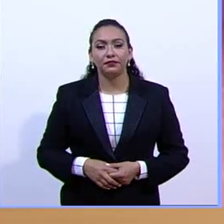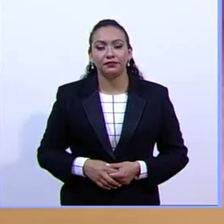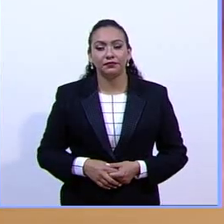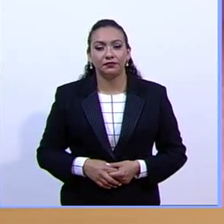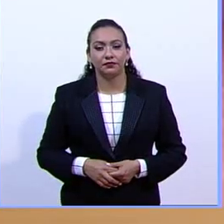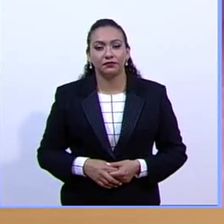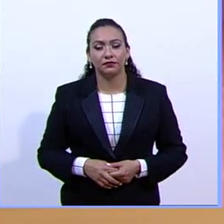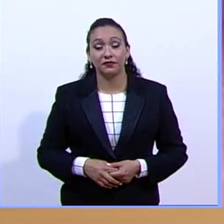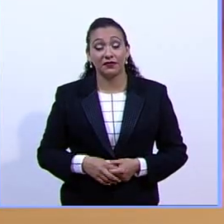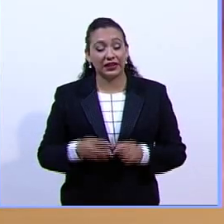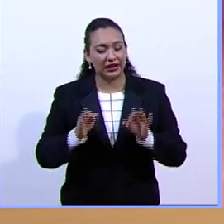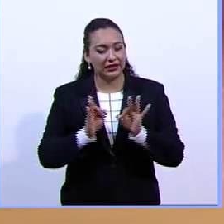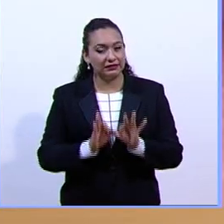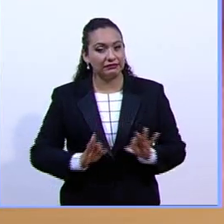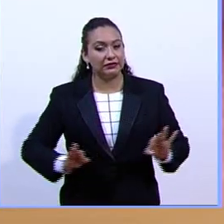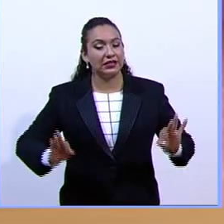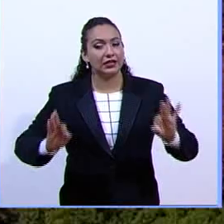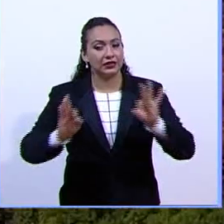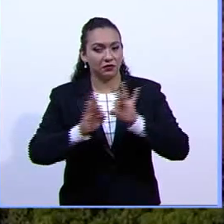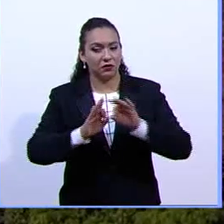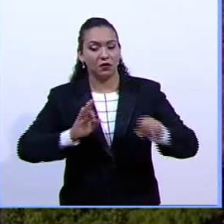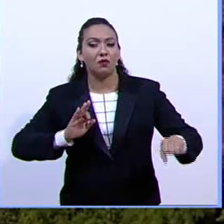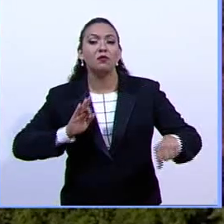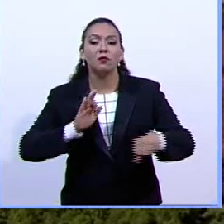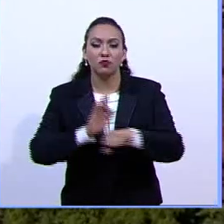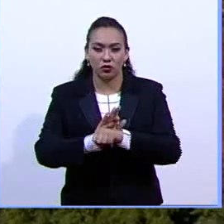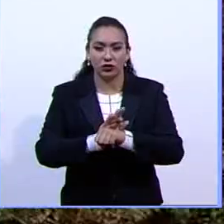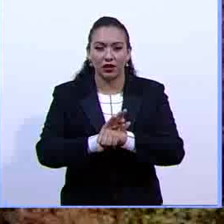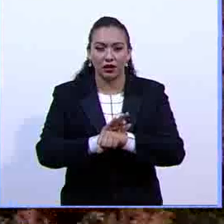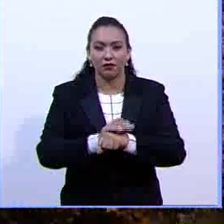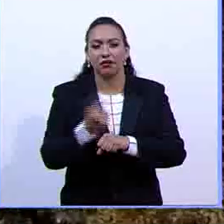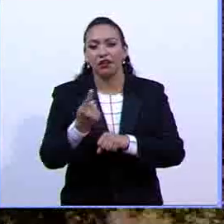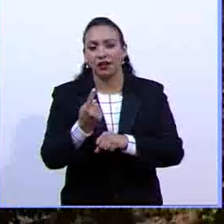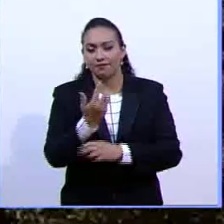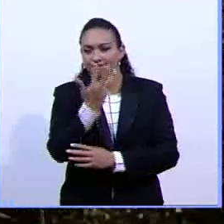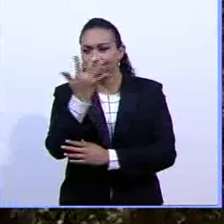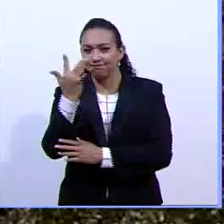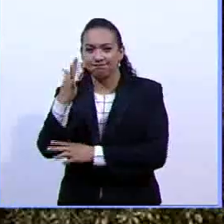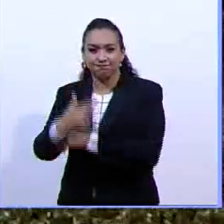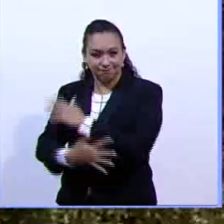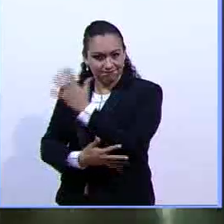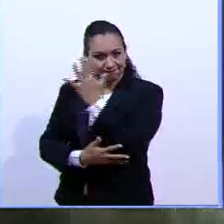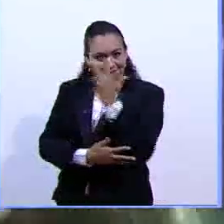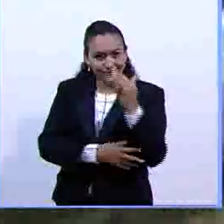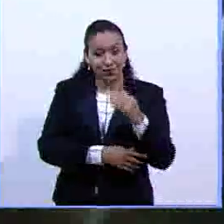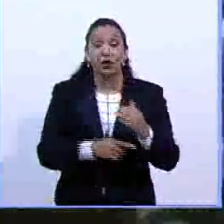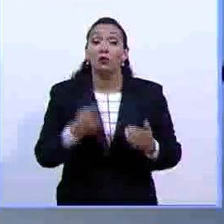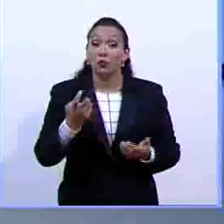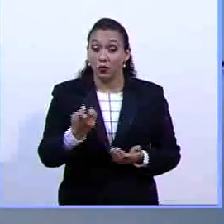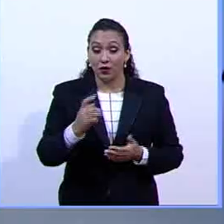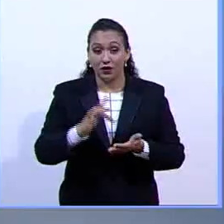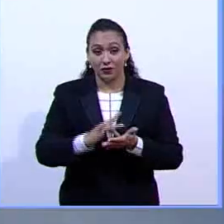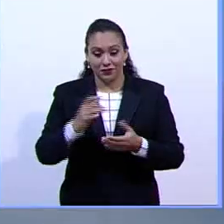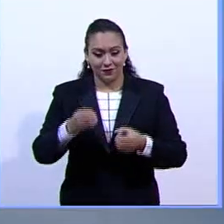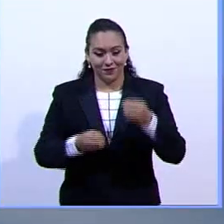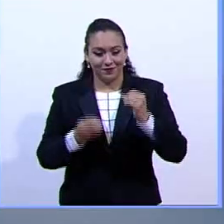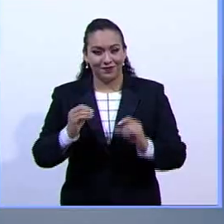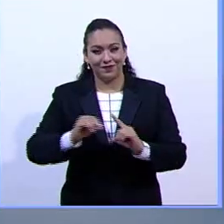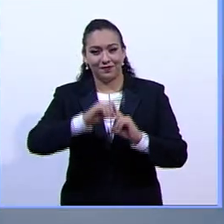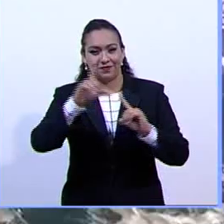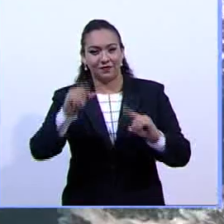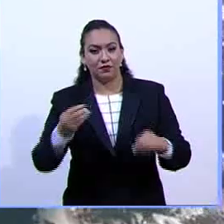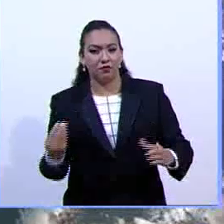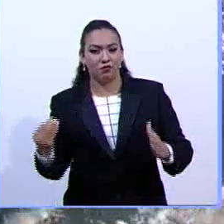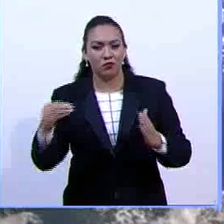Debido a la importancia que ha cobrado la protección y preservación de los ecosistemas, la Suprema Corte ha emitido diversas sentencias que reflejan un cambio